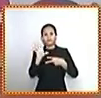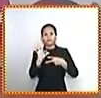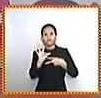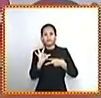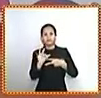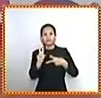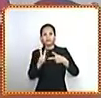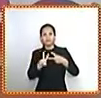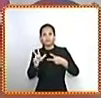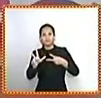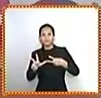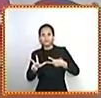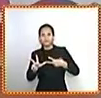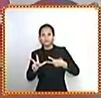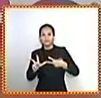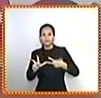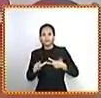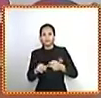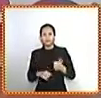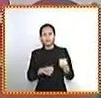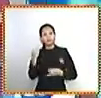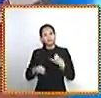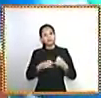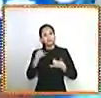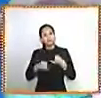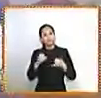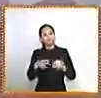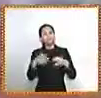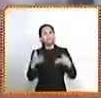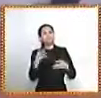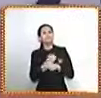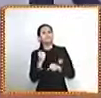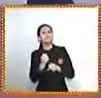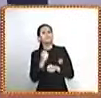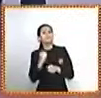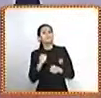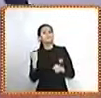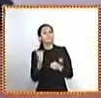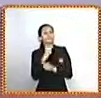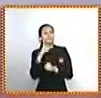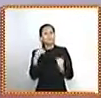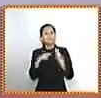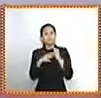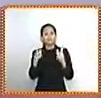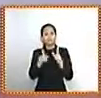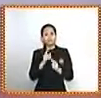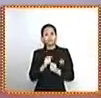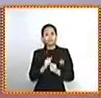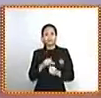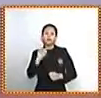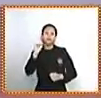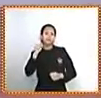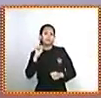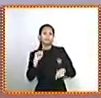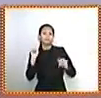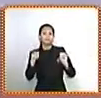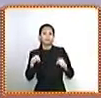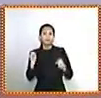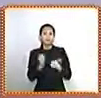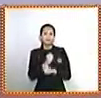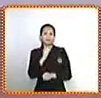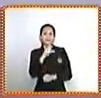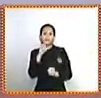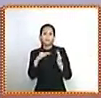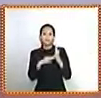ganadores, 19 y 23. Jugador, sería usted con 100.000 empiras. Así es, porque es lo que usted estaría ganando si acierta nuestros tres